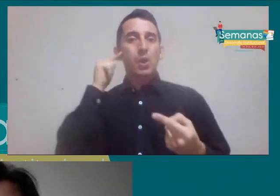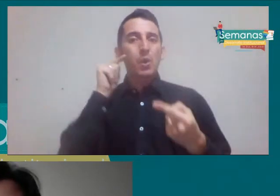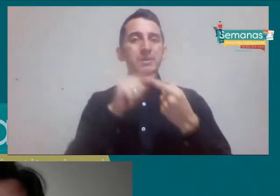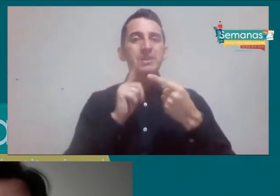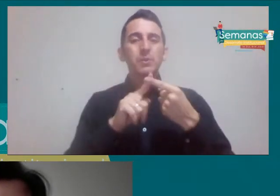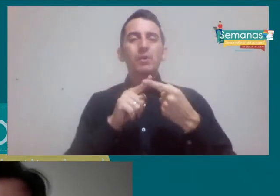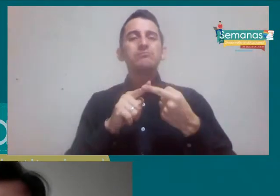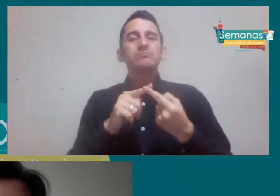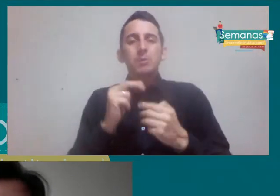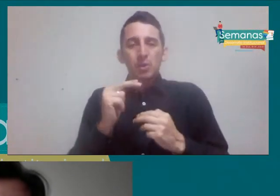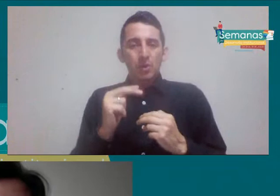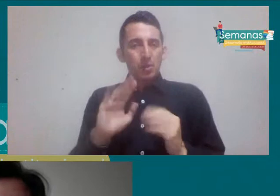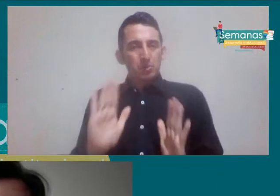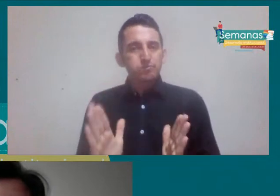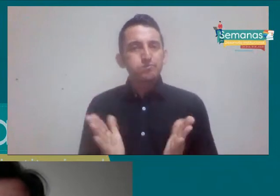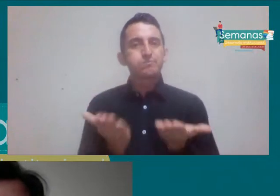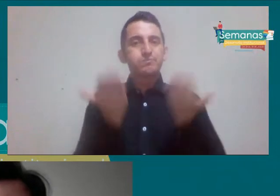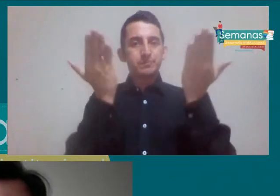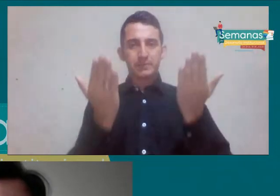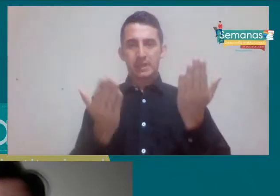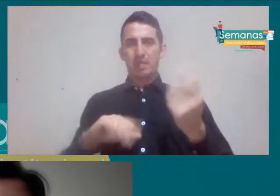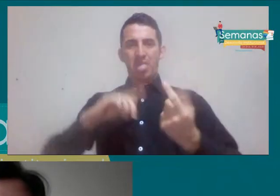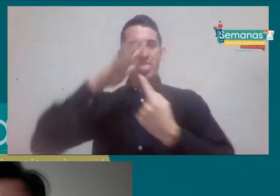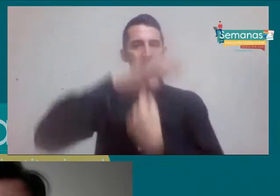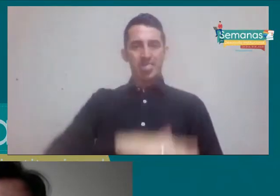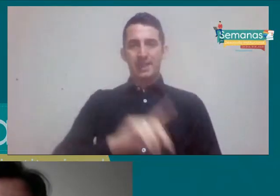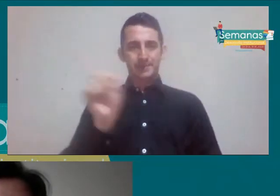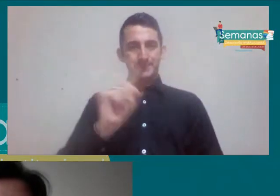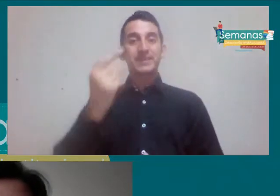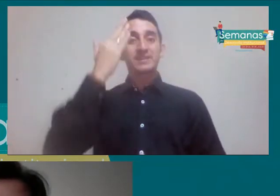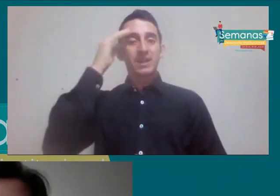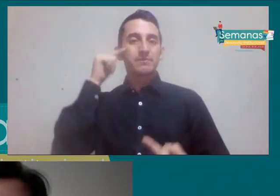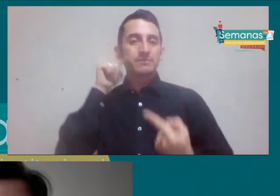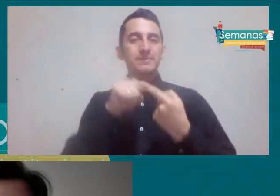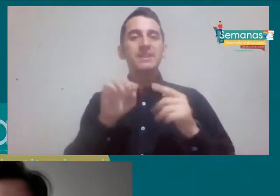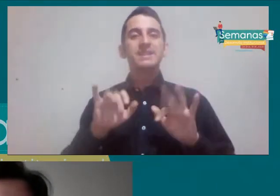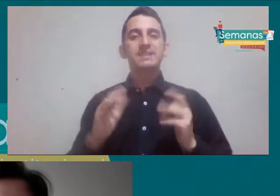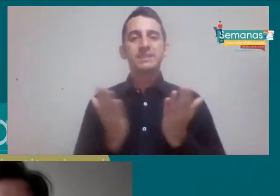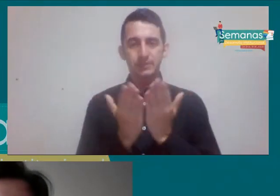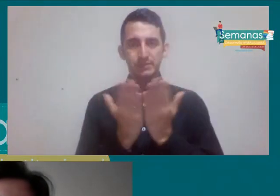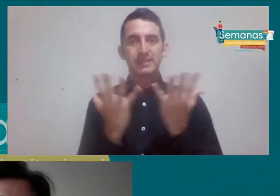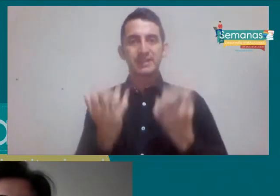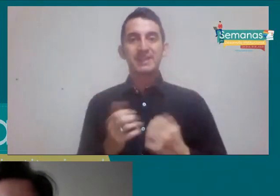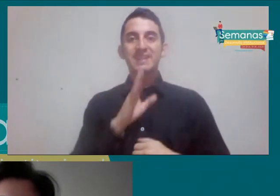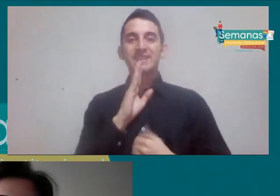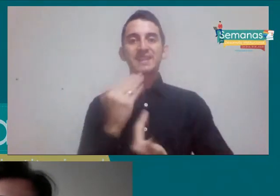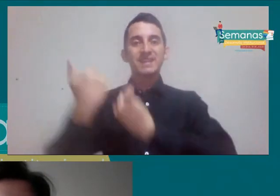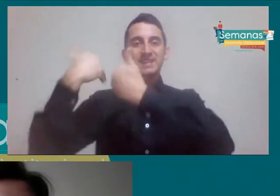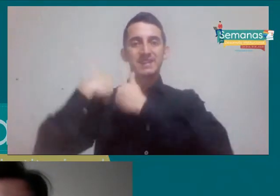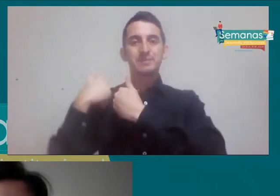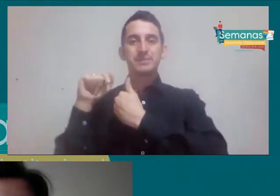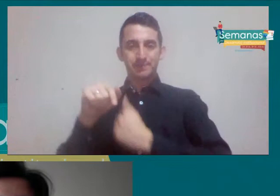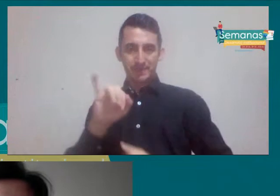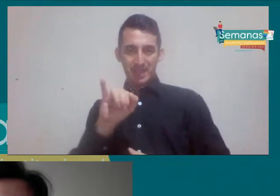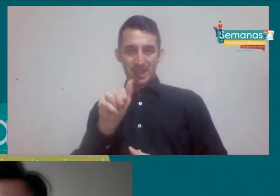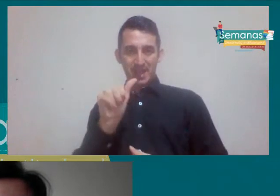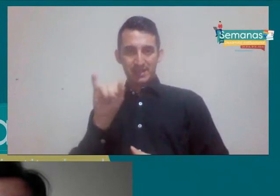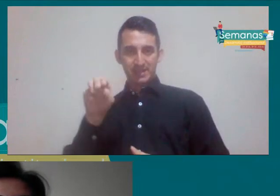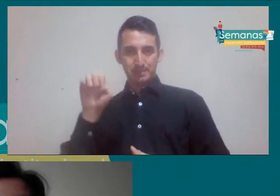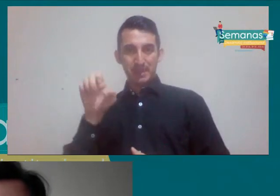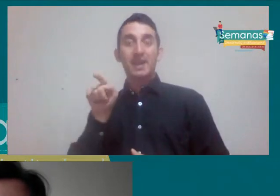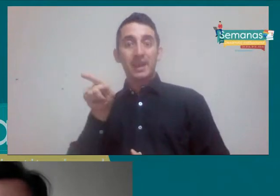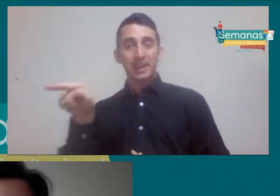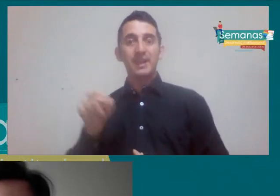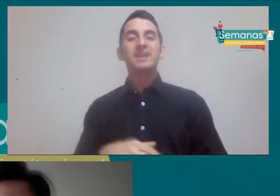sabes, y pues siempre con la buena voluntad que tiene la Secretaría de Educación, en cabeza del doctor Jaime Raúl Salamanca Torres, de sacar la educación